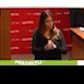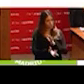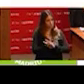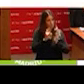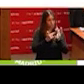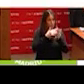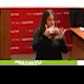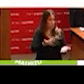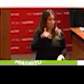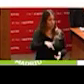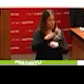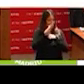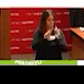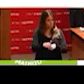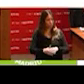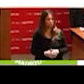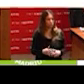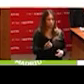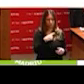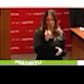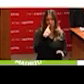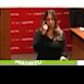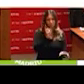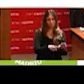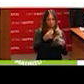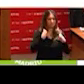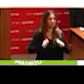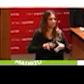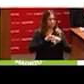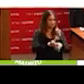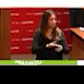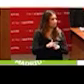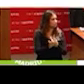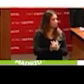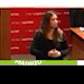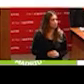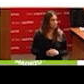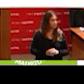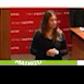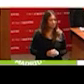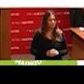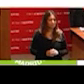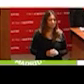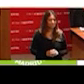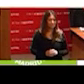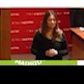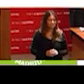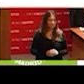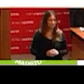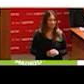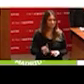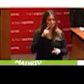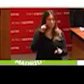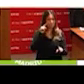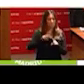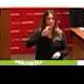como el presentado hoy y y todos nos sumamos a un mismo barco entre los objetivos que